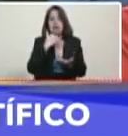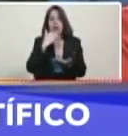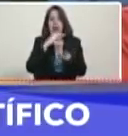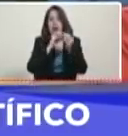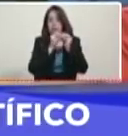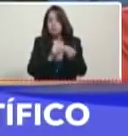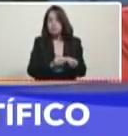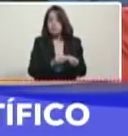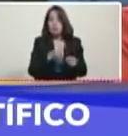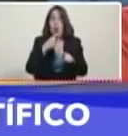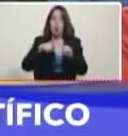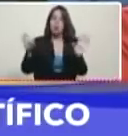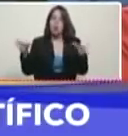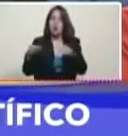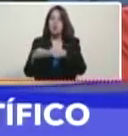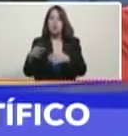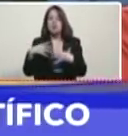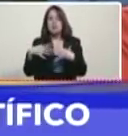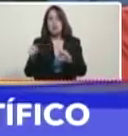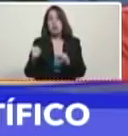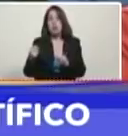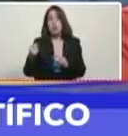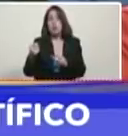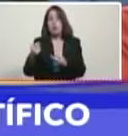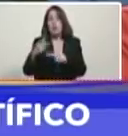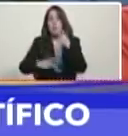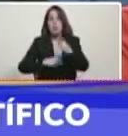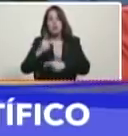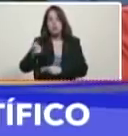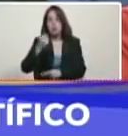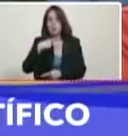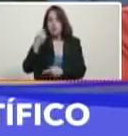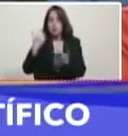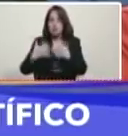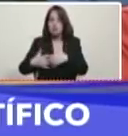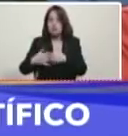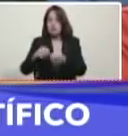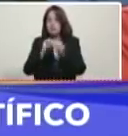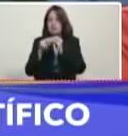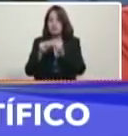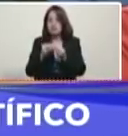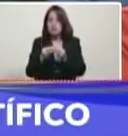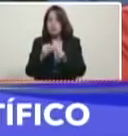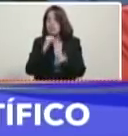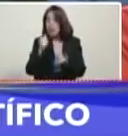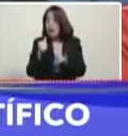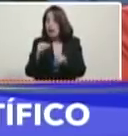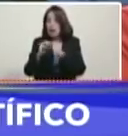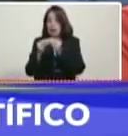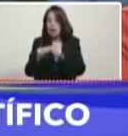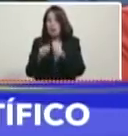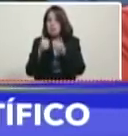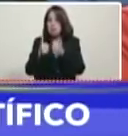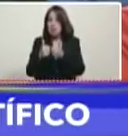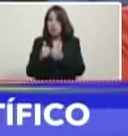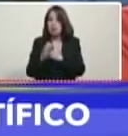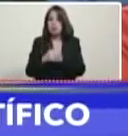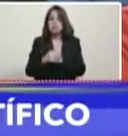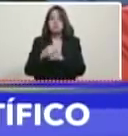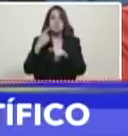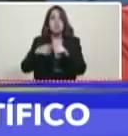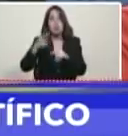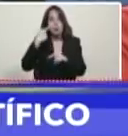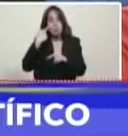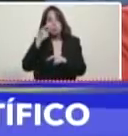a los temas de salud, producción de medicamentos, recuperación de equipos médicos, evaluación de indicadores de salud y generación de alertas